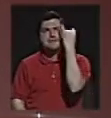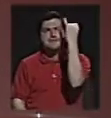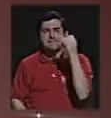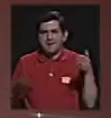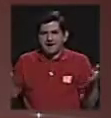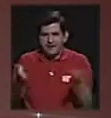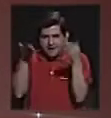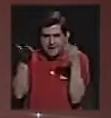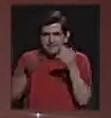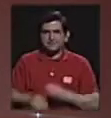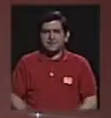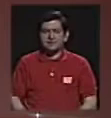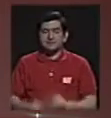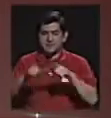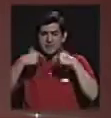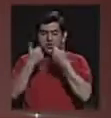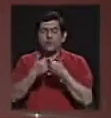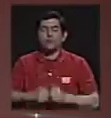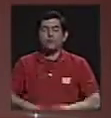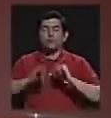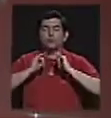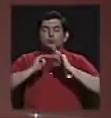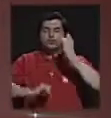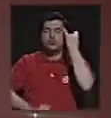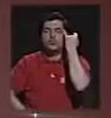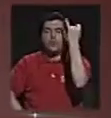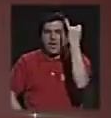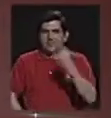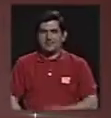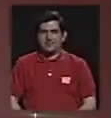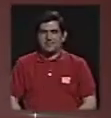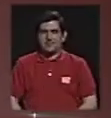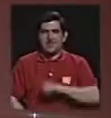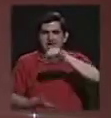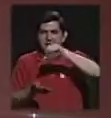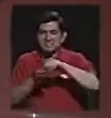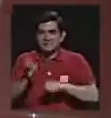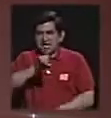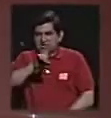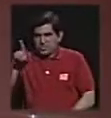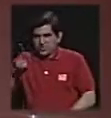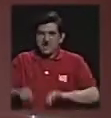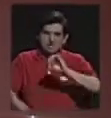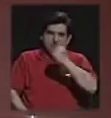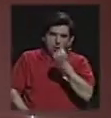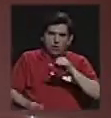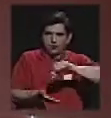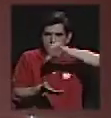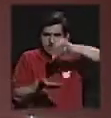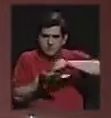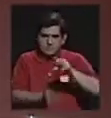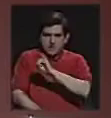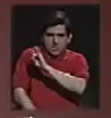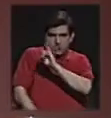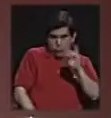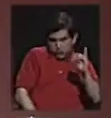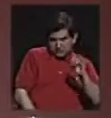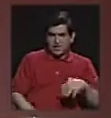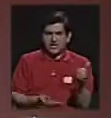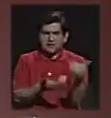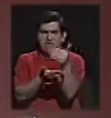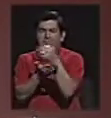impulsar coaliciones con afinidad ideológica, es decir, una de centro derecha y una de centro izquierda,